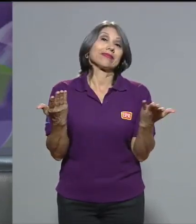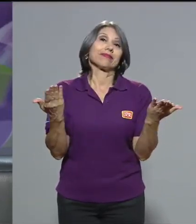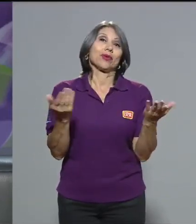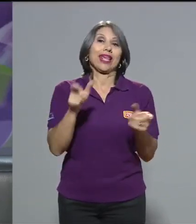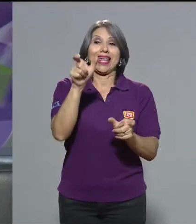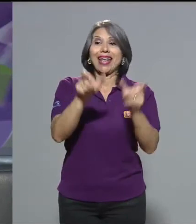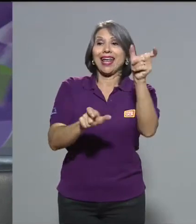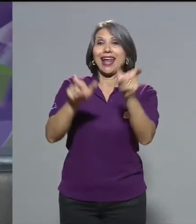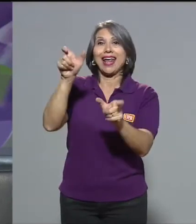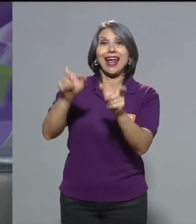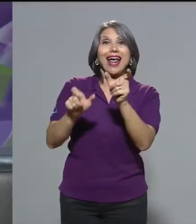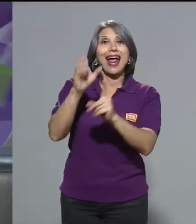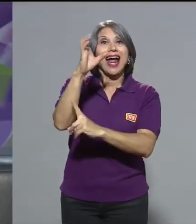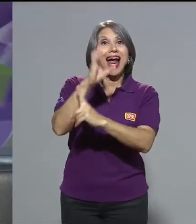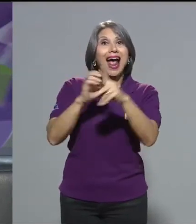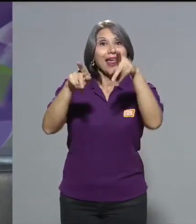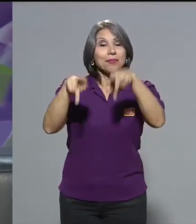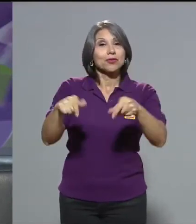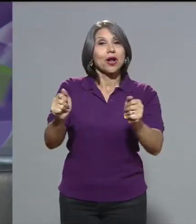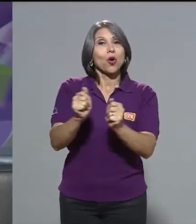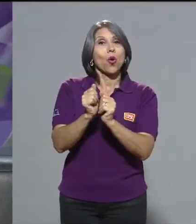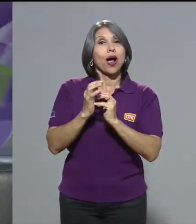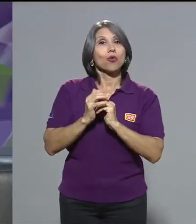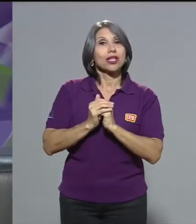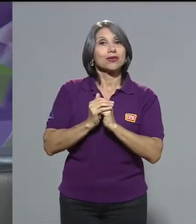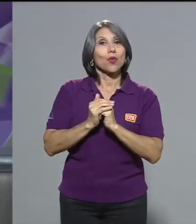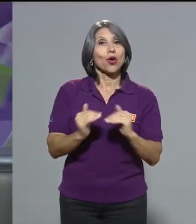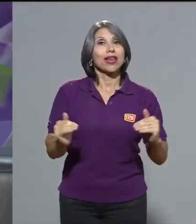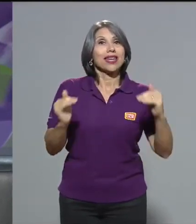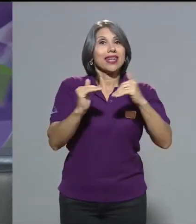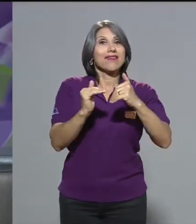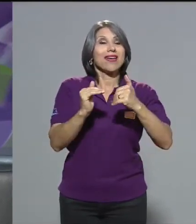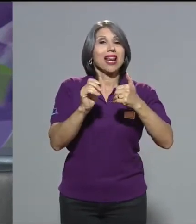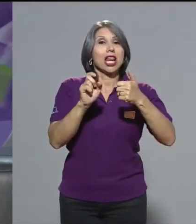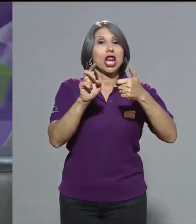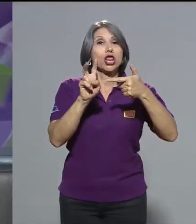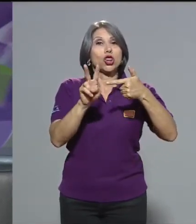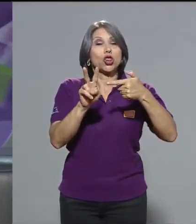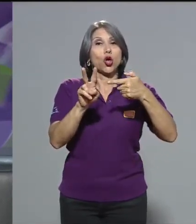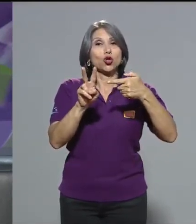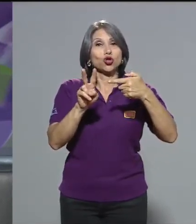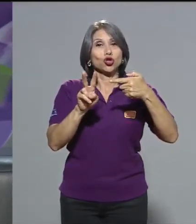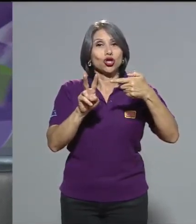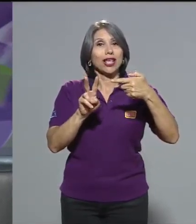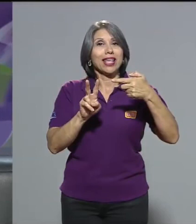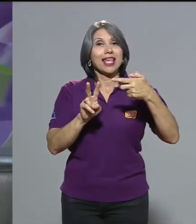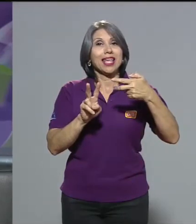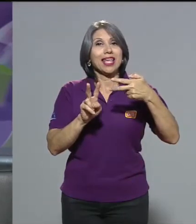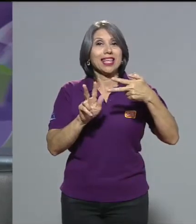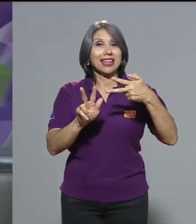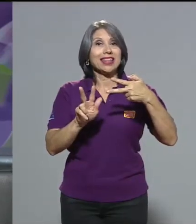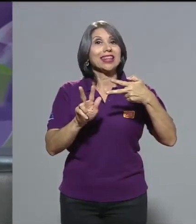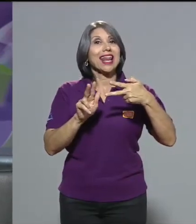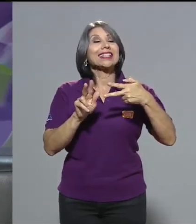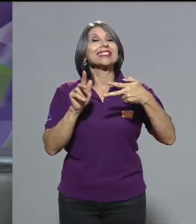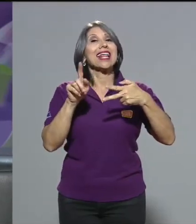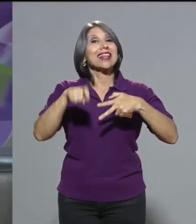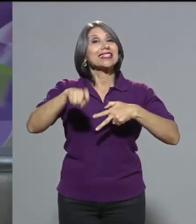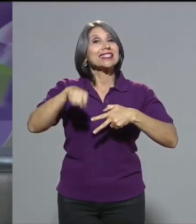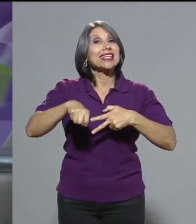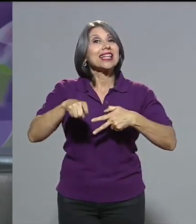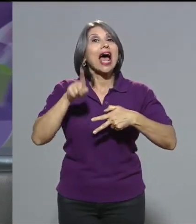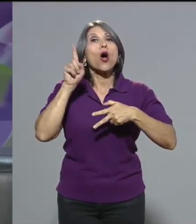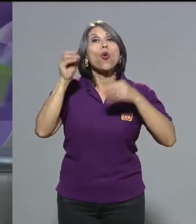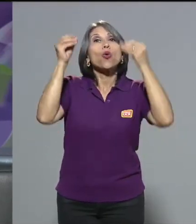autismo requiere, sobre todo nivel 2 y 3, de una maestra sombra, de unos por lo menos asistentes en la